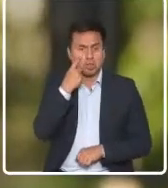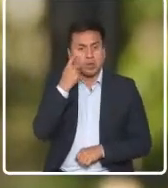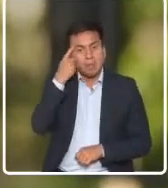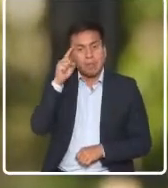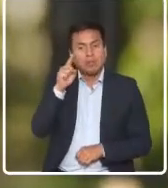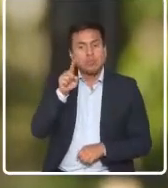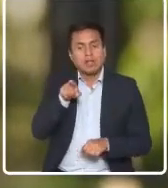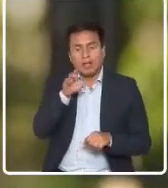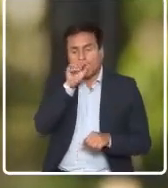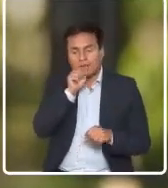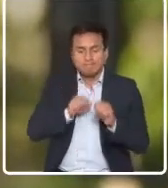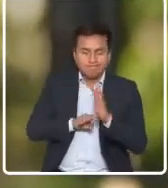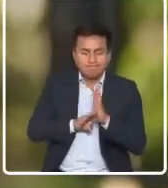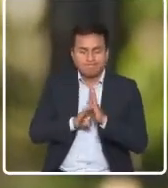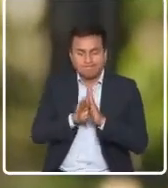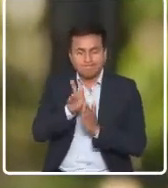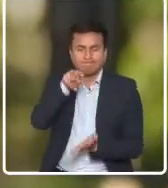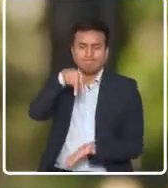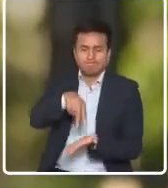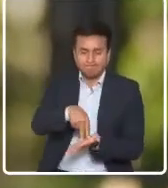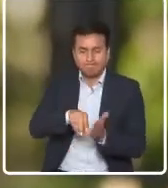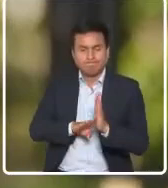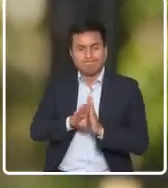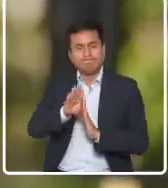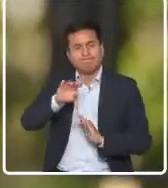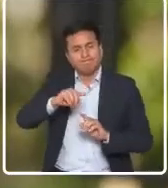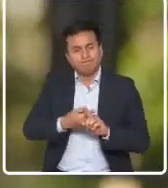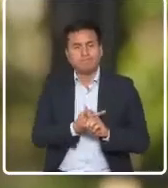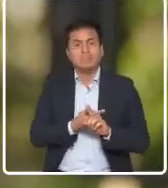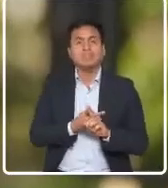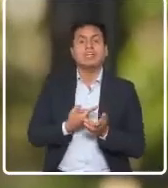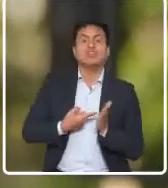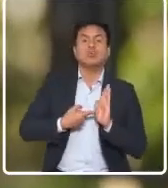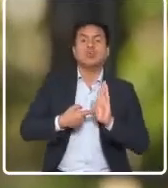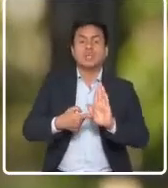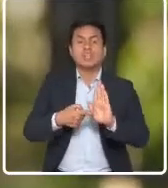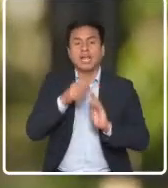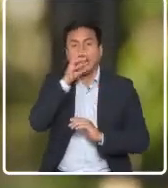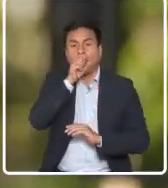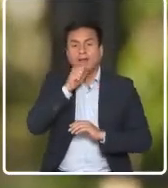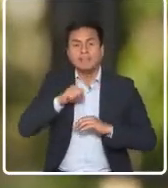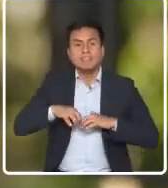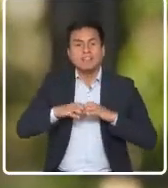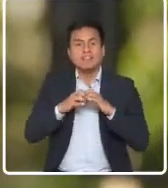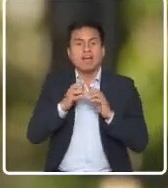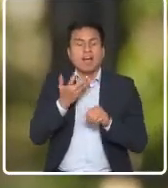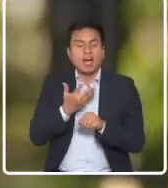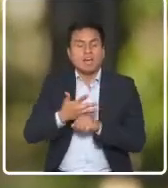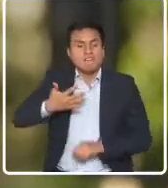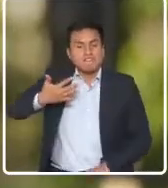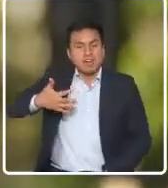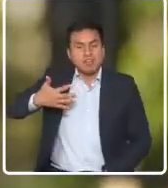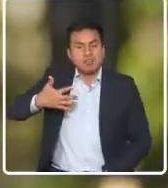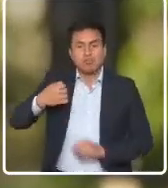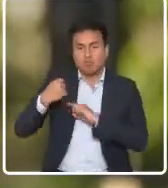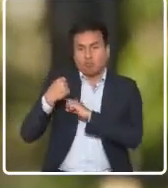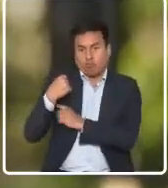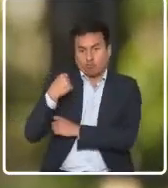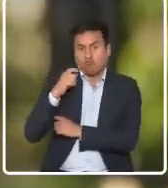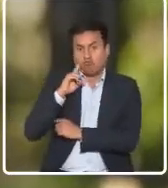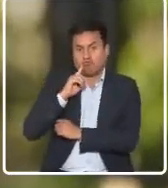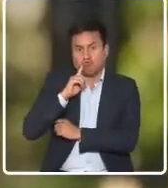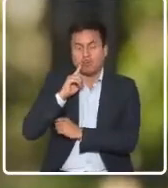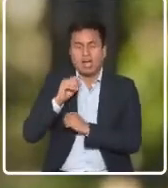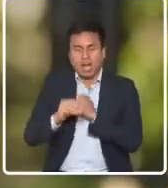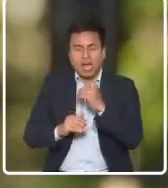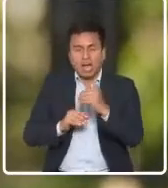que se pone de pie una y otra vez, dando cuenta de la resiliencia, del valor, de la fuerza